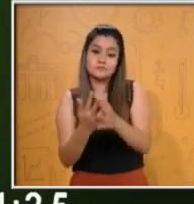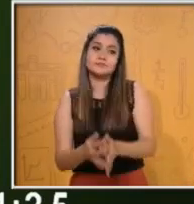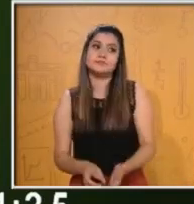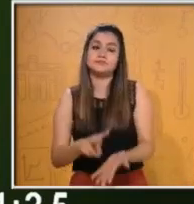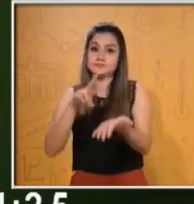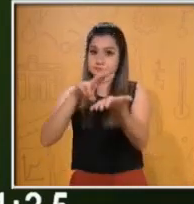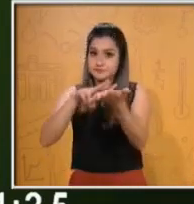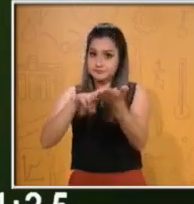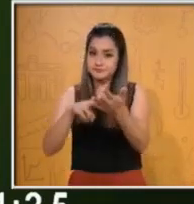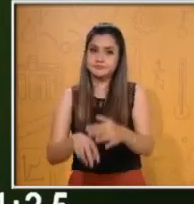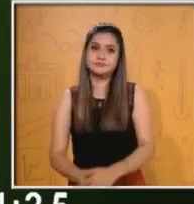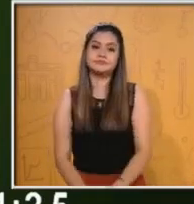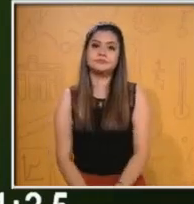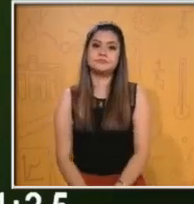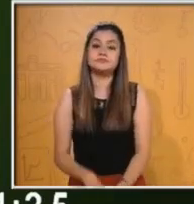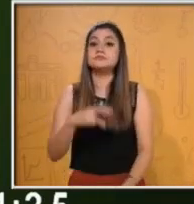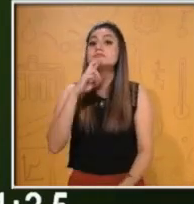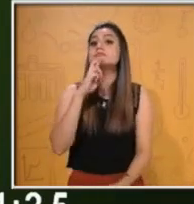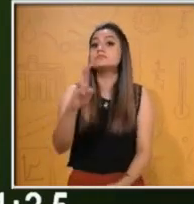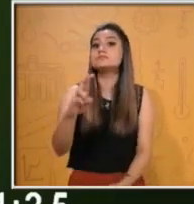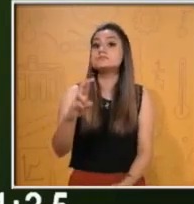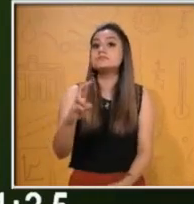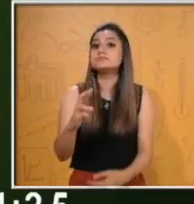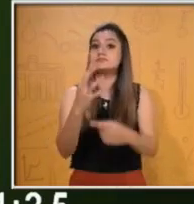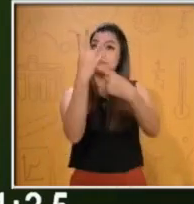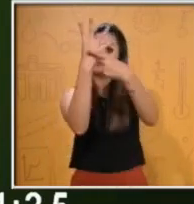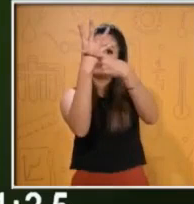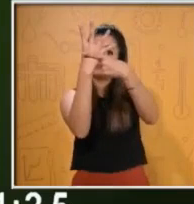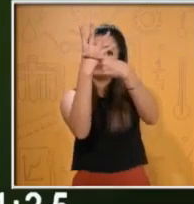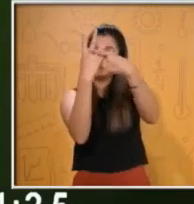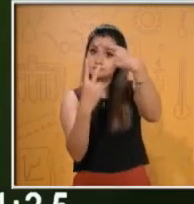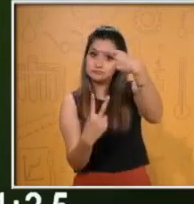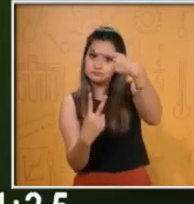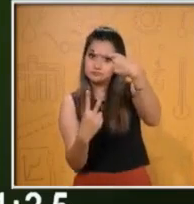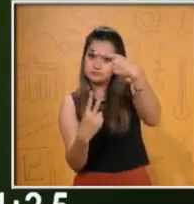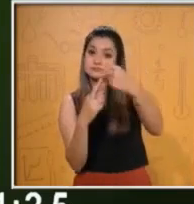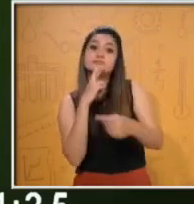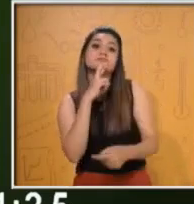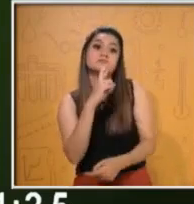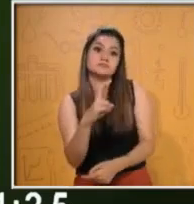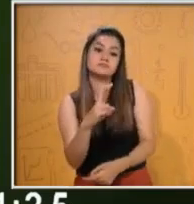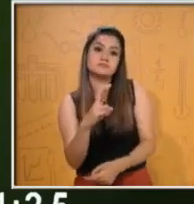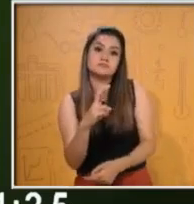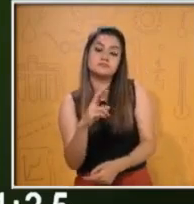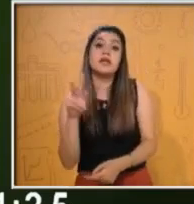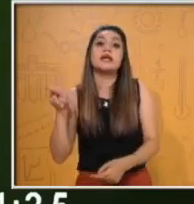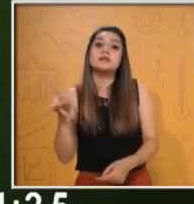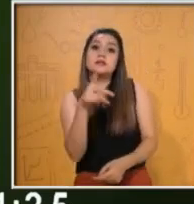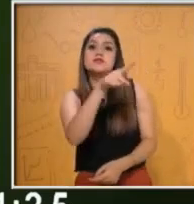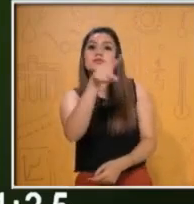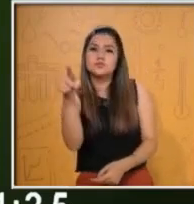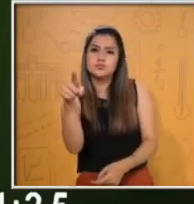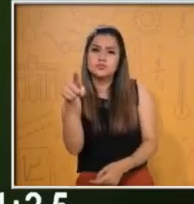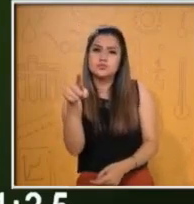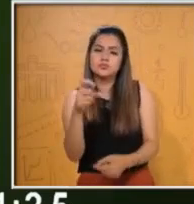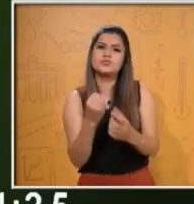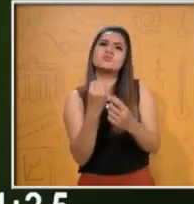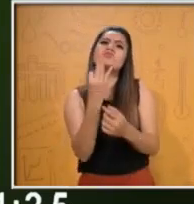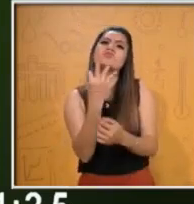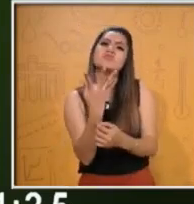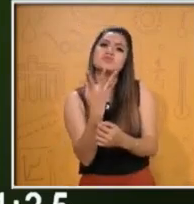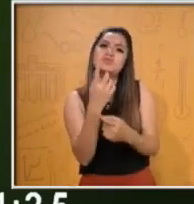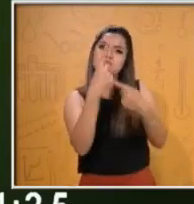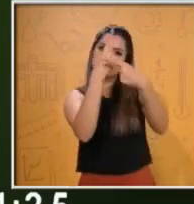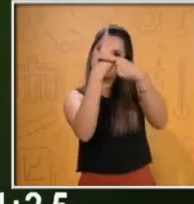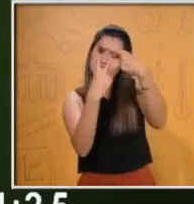cuádruple. Y la respuesta es 4/4. Y la respuesta, perdón, la pregunta que te voy a hacer es, ¿cuántos